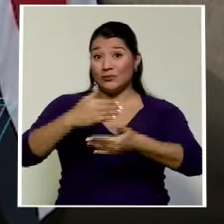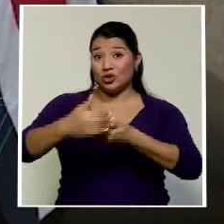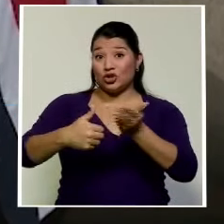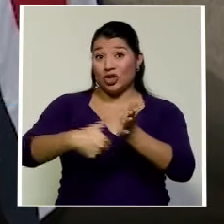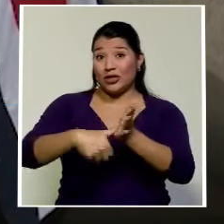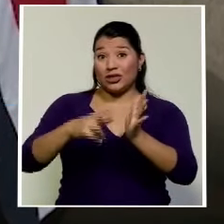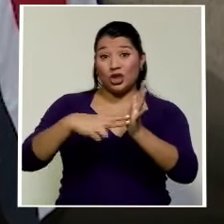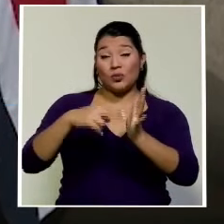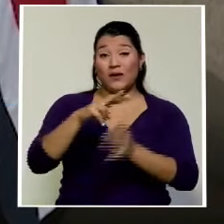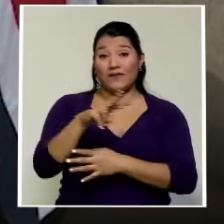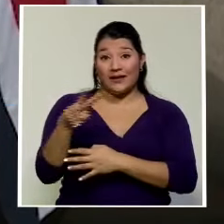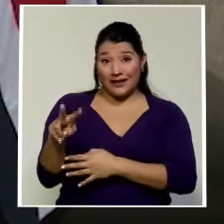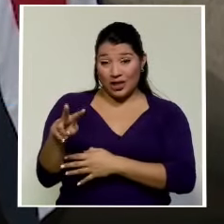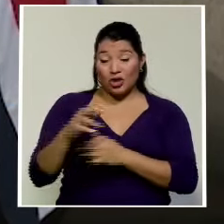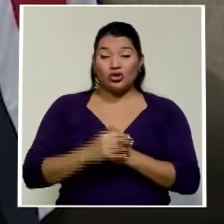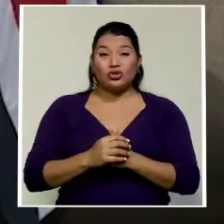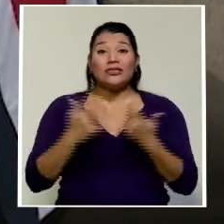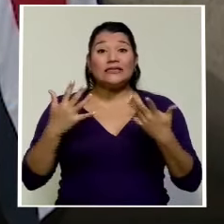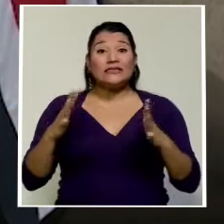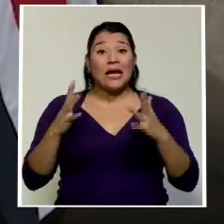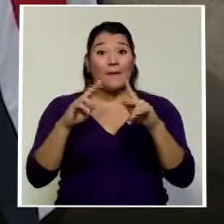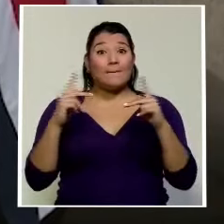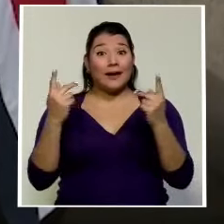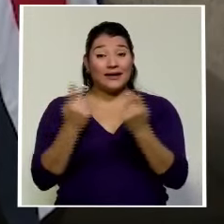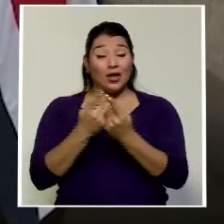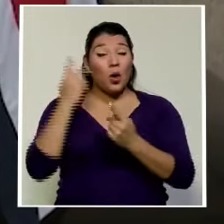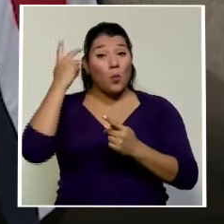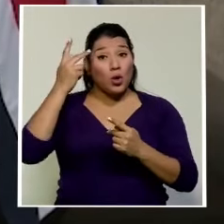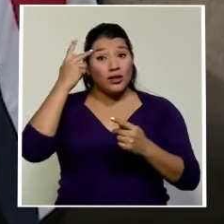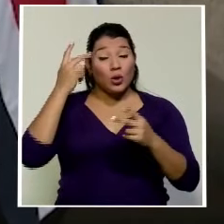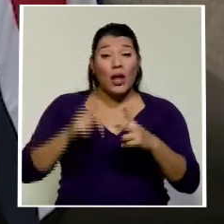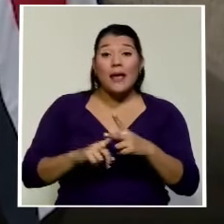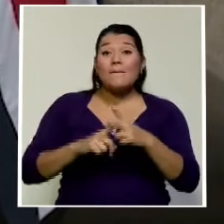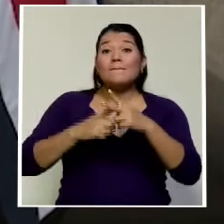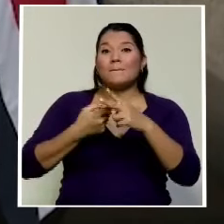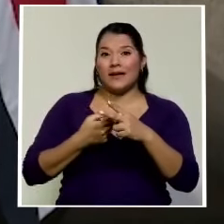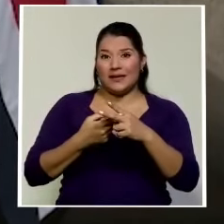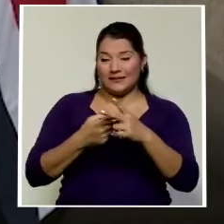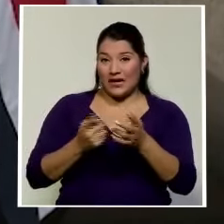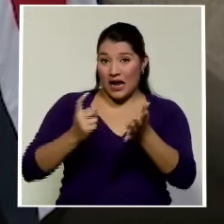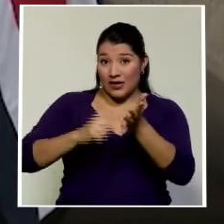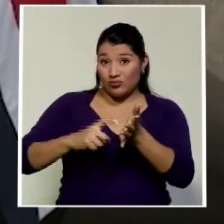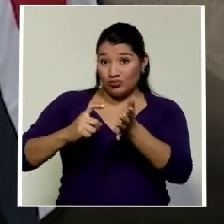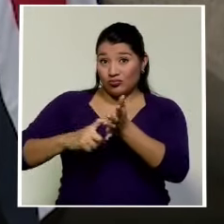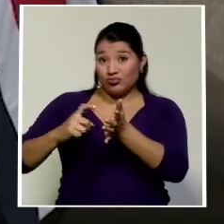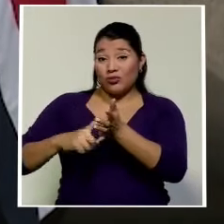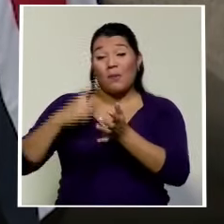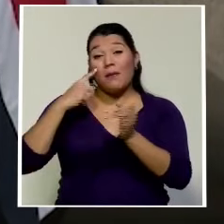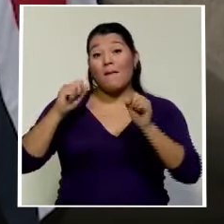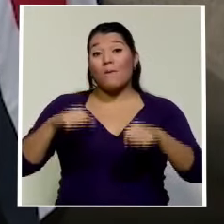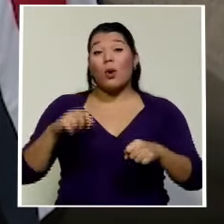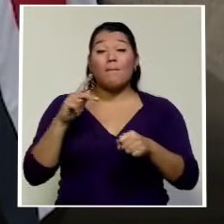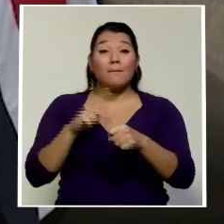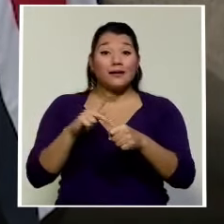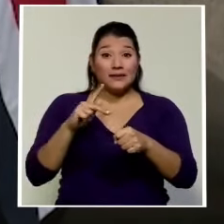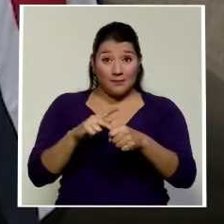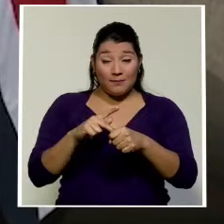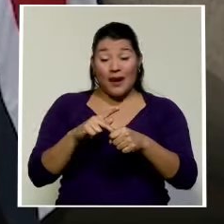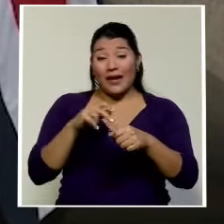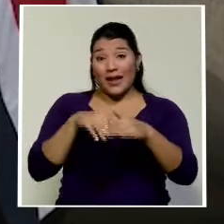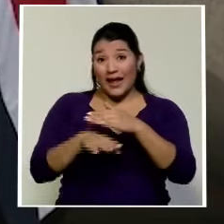del 2022, donde ya los partidos empiezan a hacer su inscripción para poder participar de